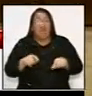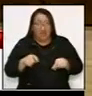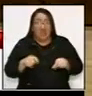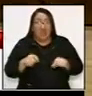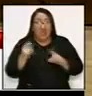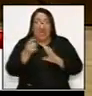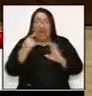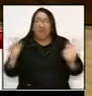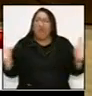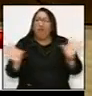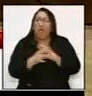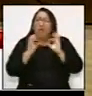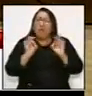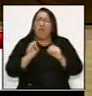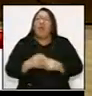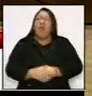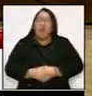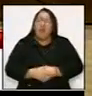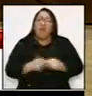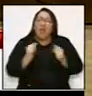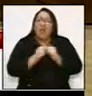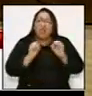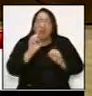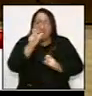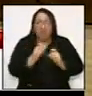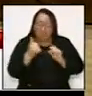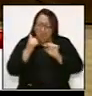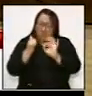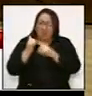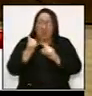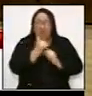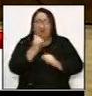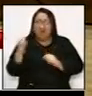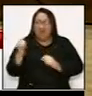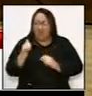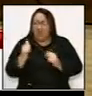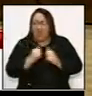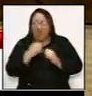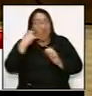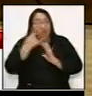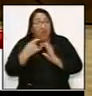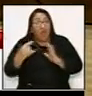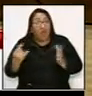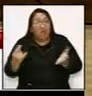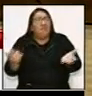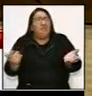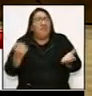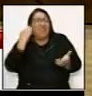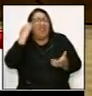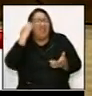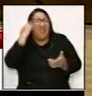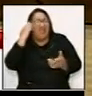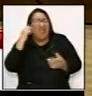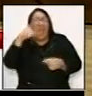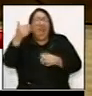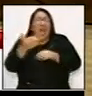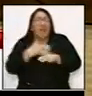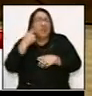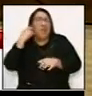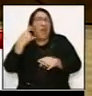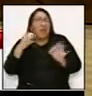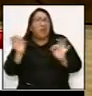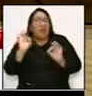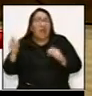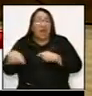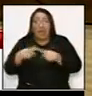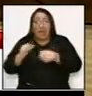por completo, con la misma persona y con el mismo aparato. O sea, y con audio, por eso, pues se graba con audio. Entonces aquí hay